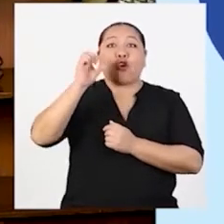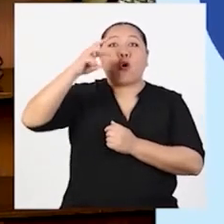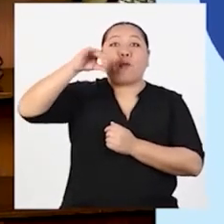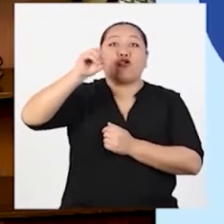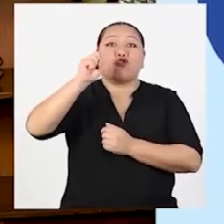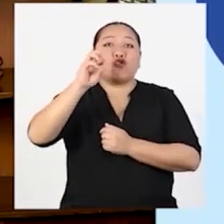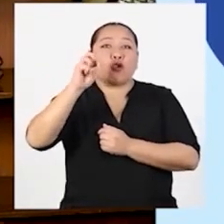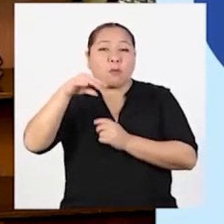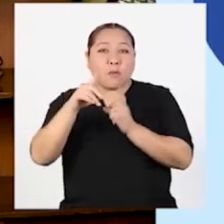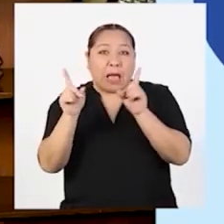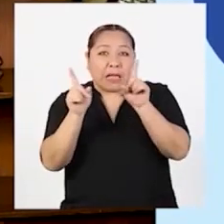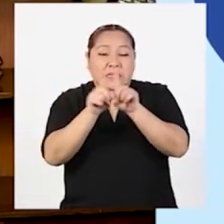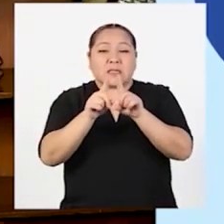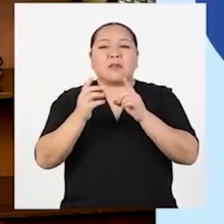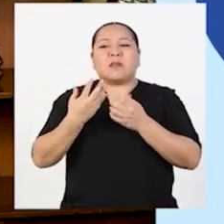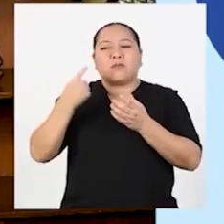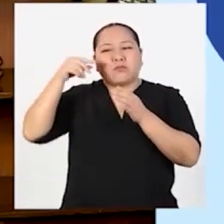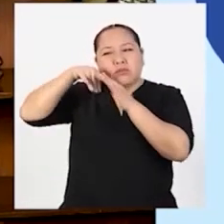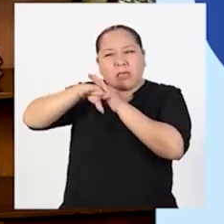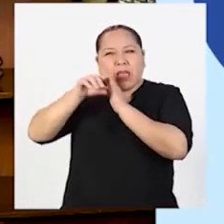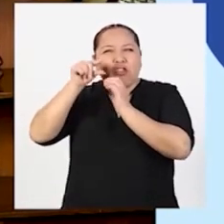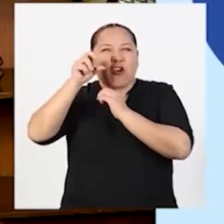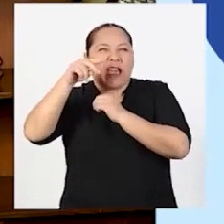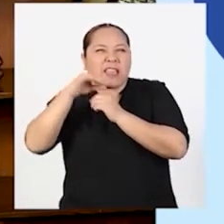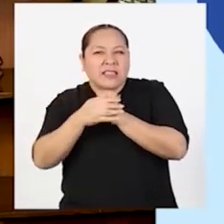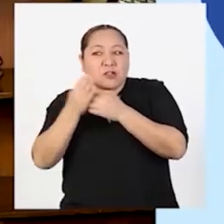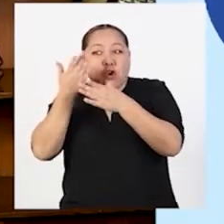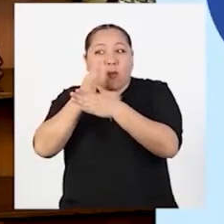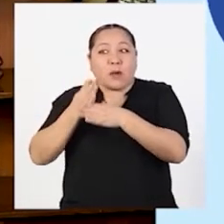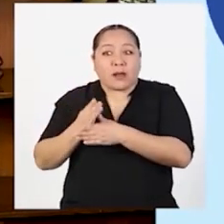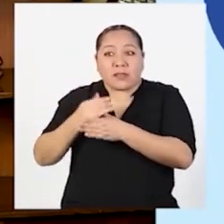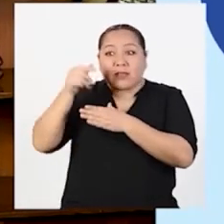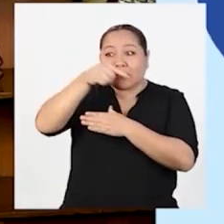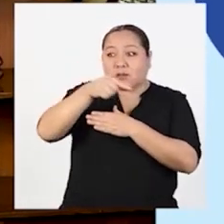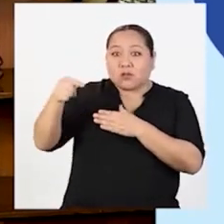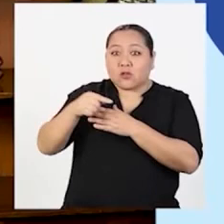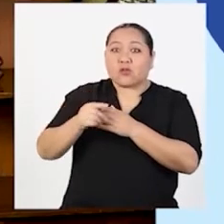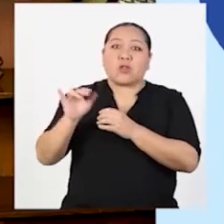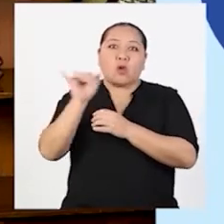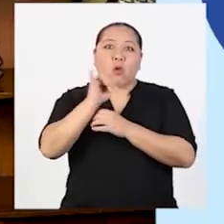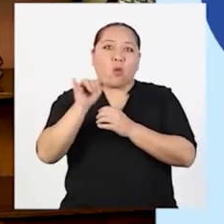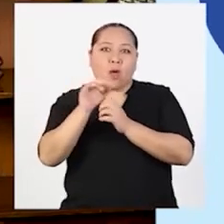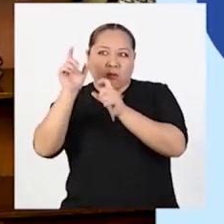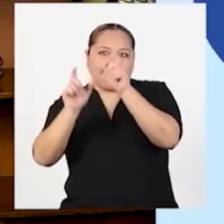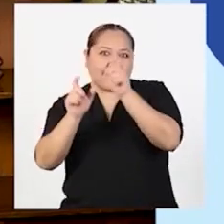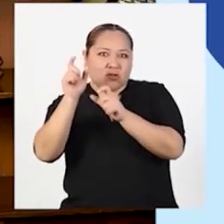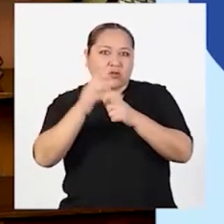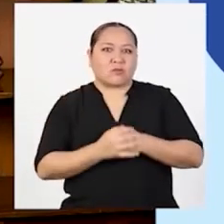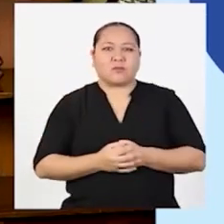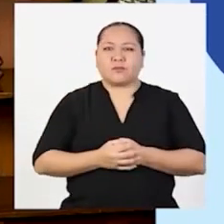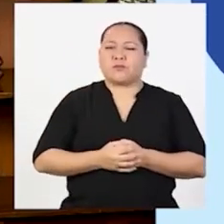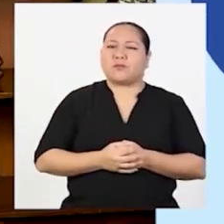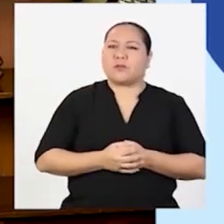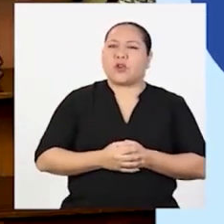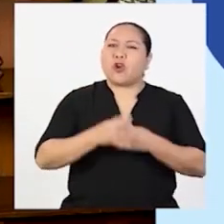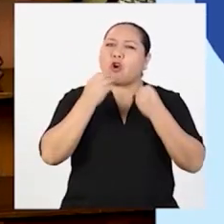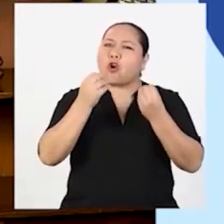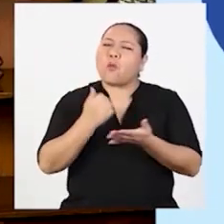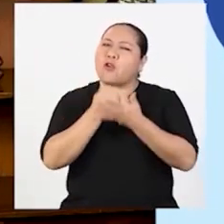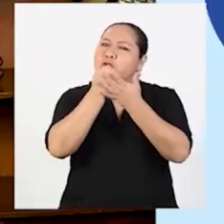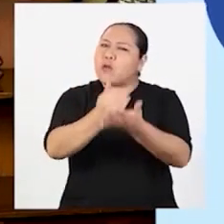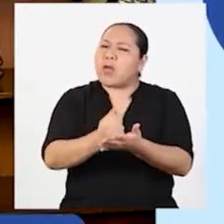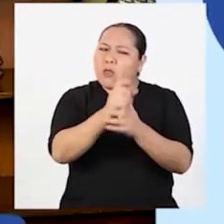todo organismo vivo hereda un mapa de vida de sus progenitores. La herencia de los genes sigue determinados